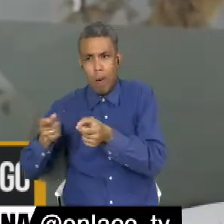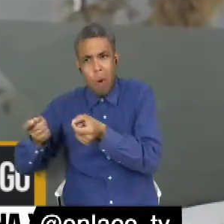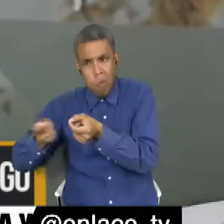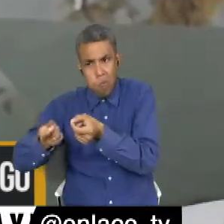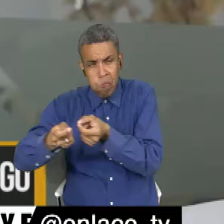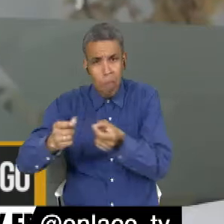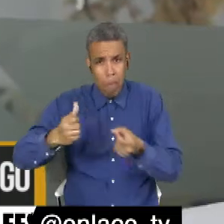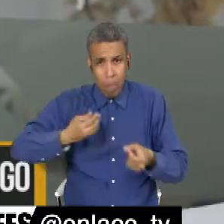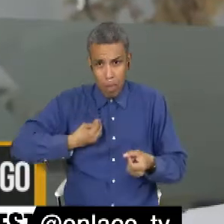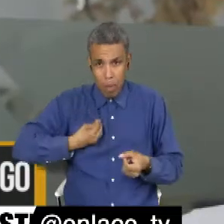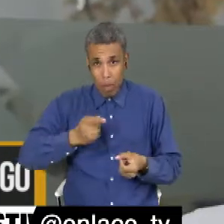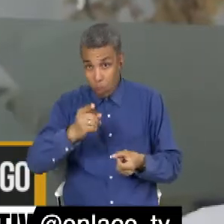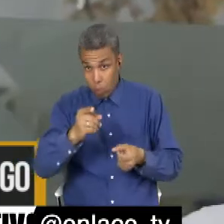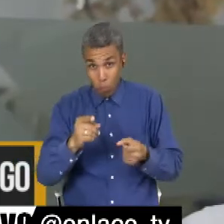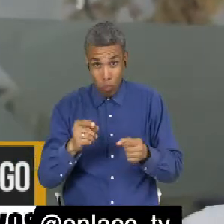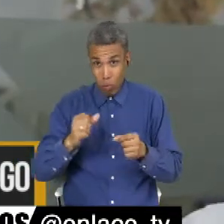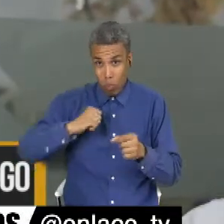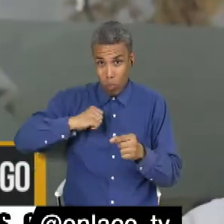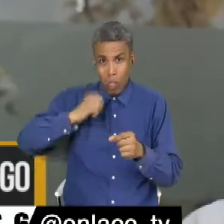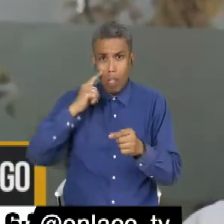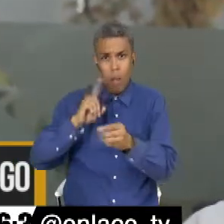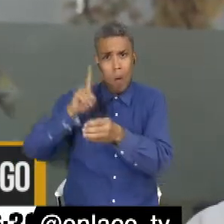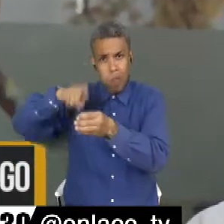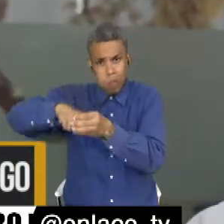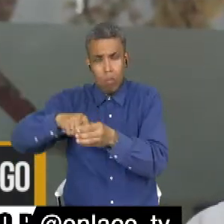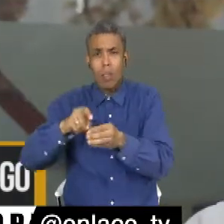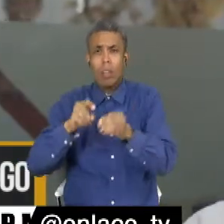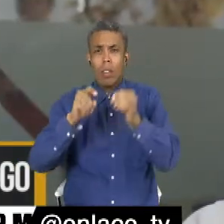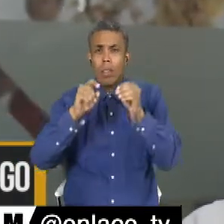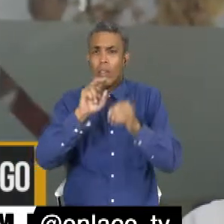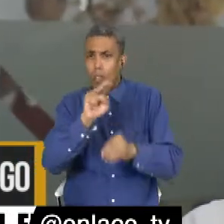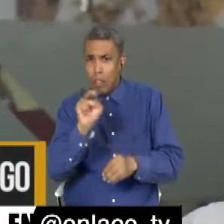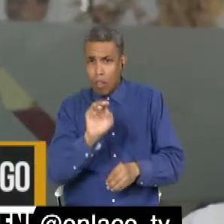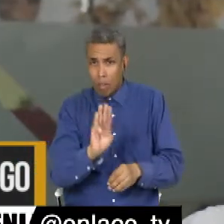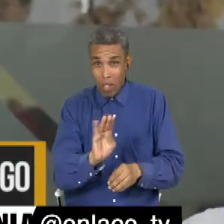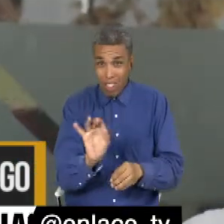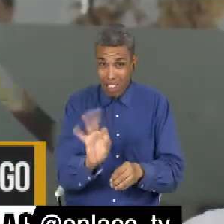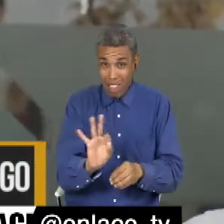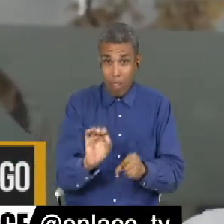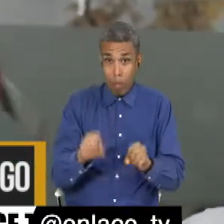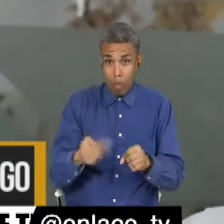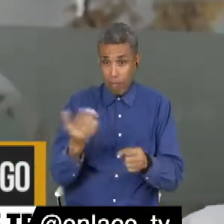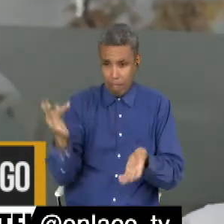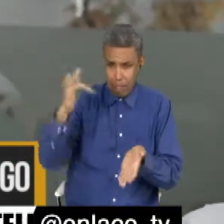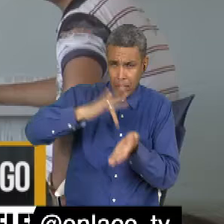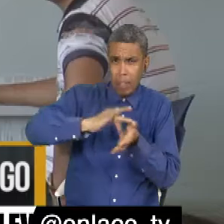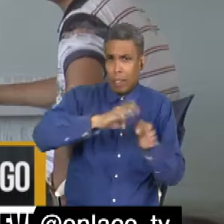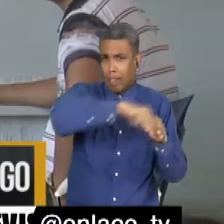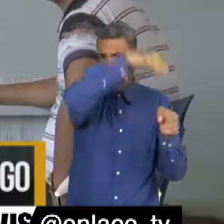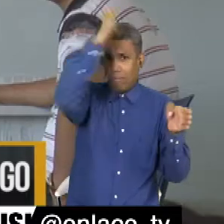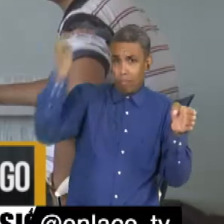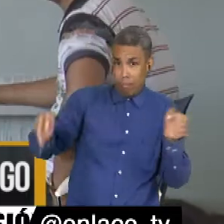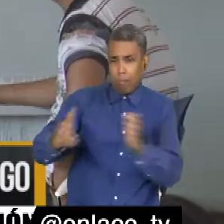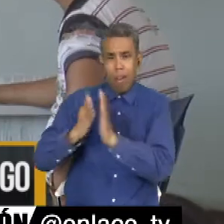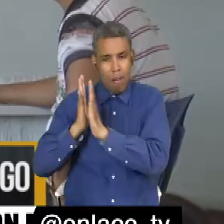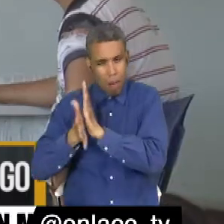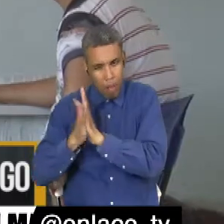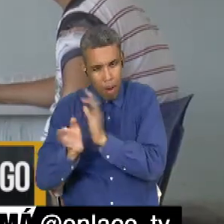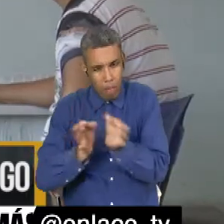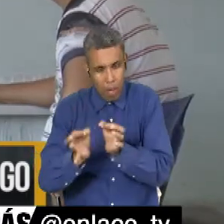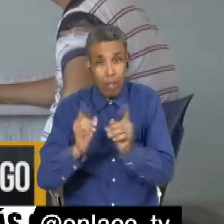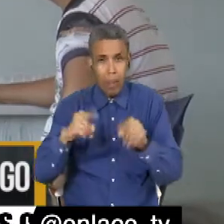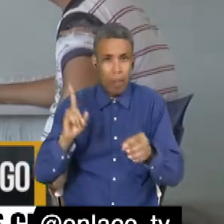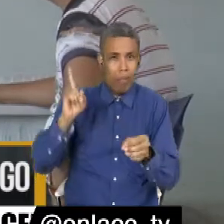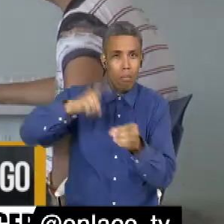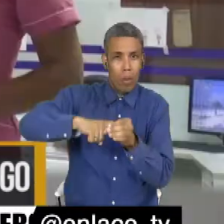social, lo esperamos en el Coliseo, porque el tema es orientar y afiliar. Los interesados deben